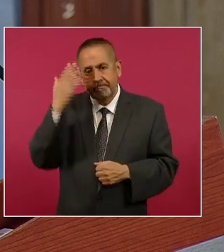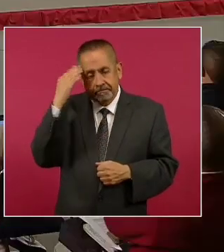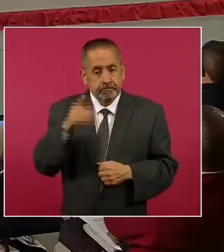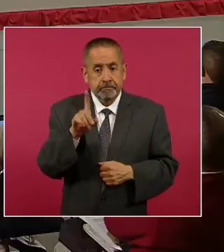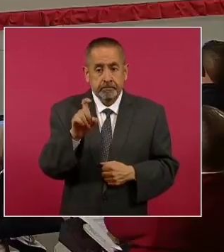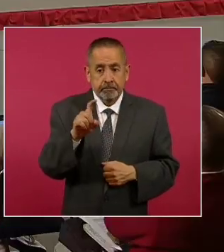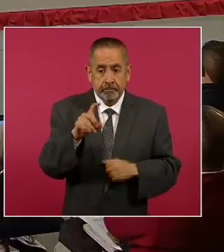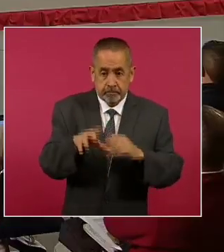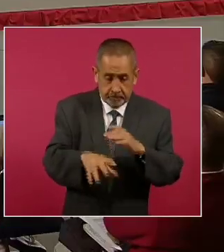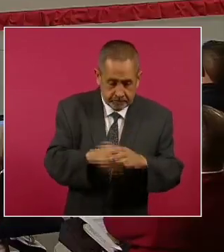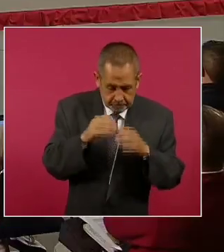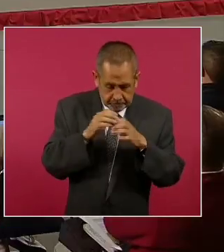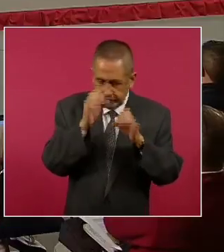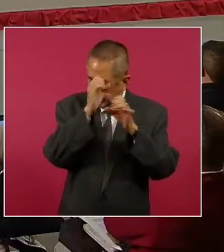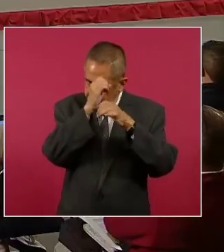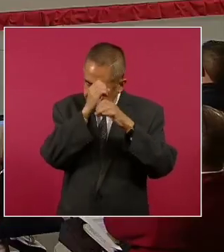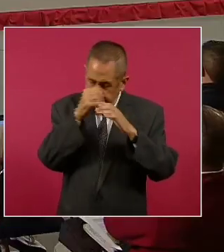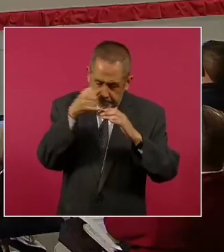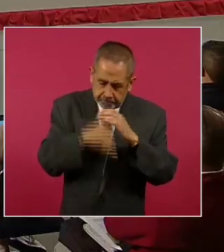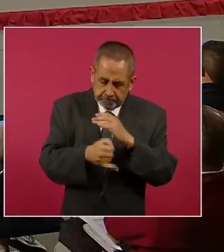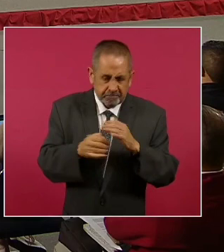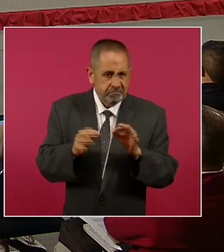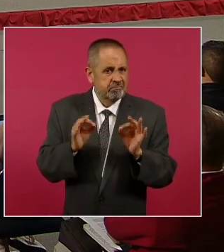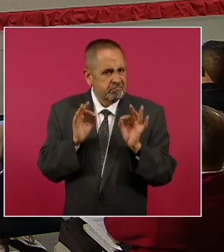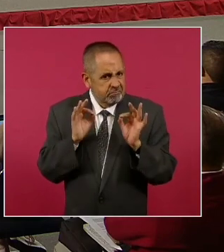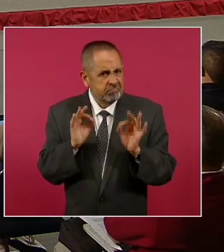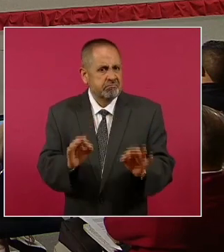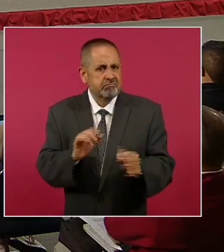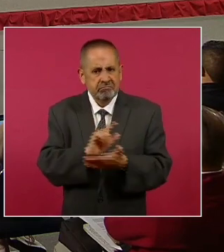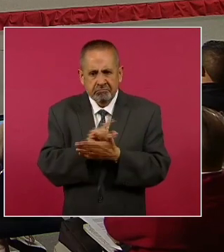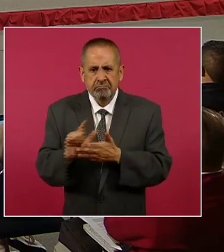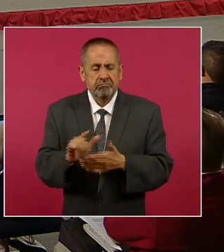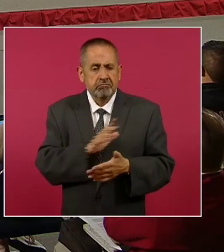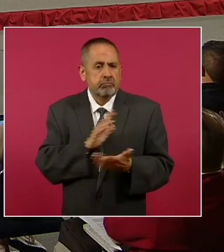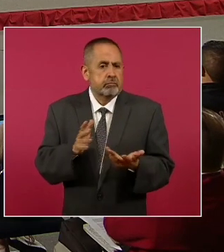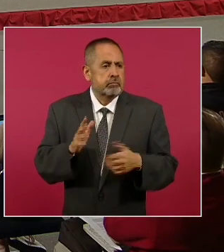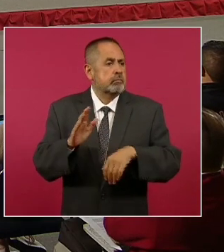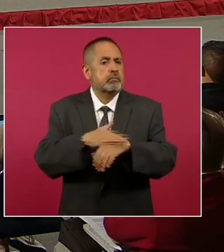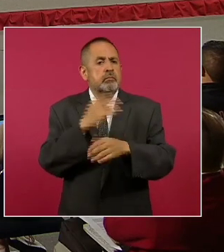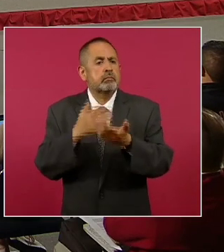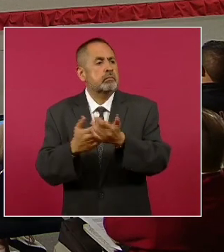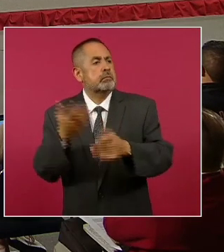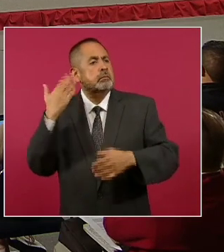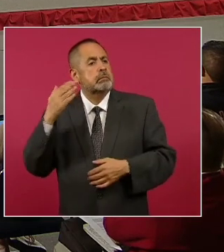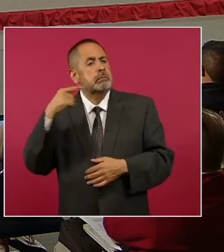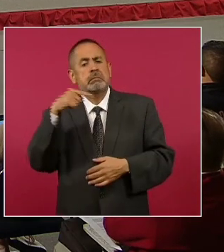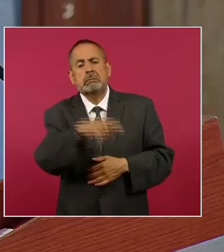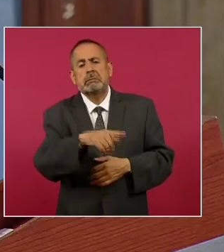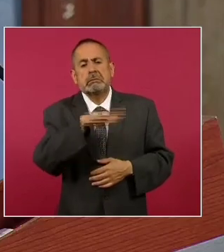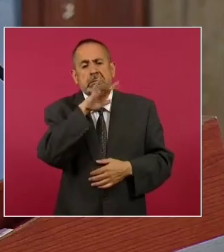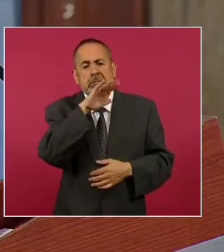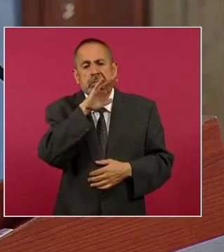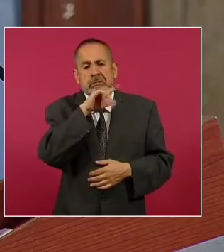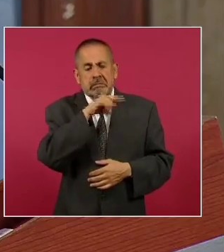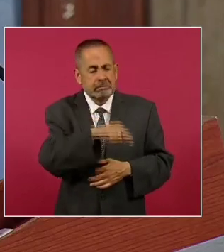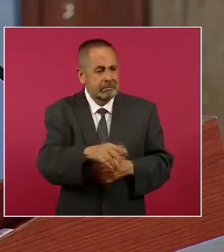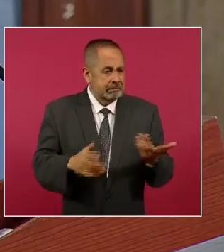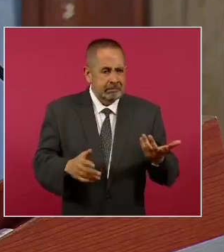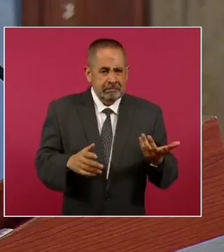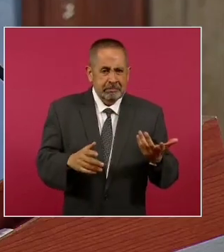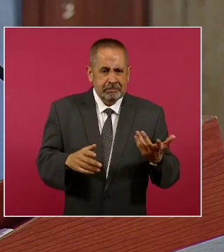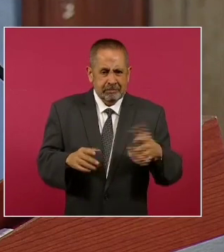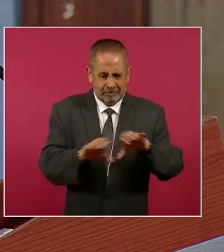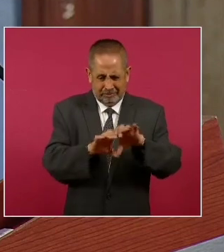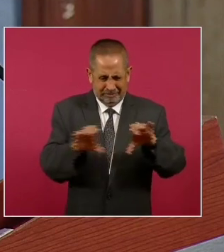qué ocasionó cuál es la causa por la cual se ha deteriorado el recubrimiento de